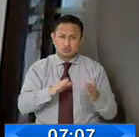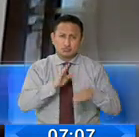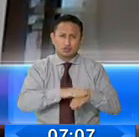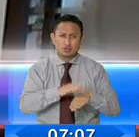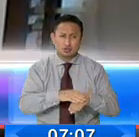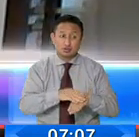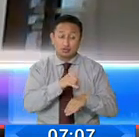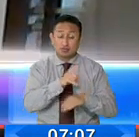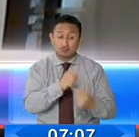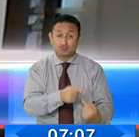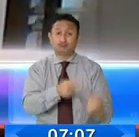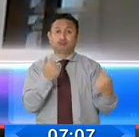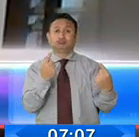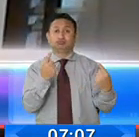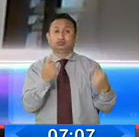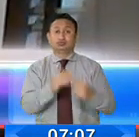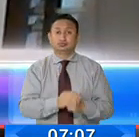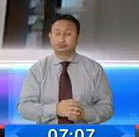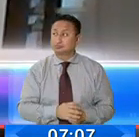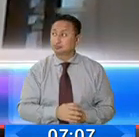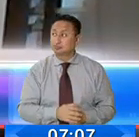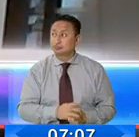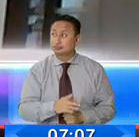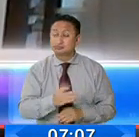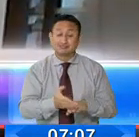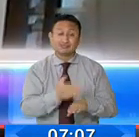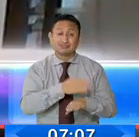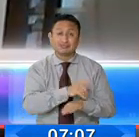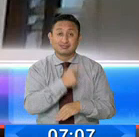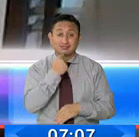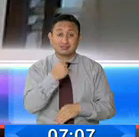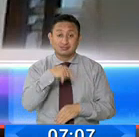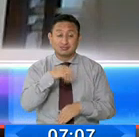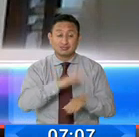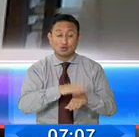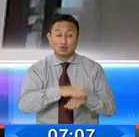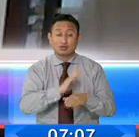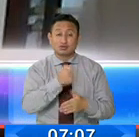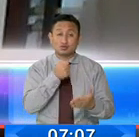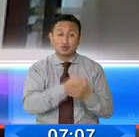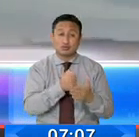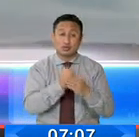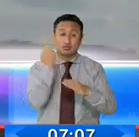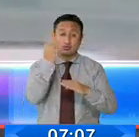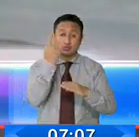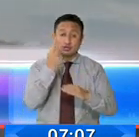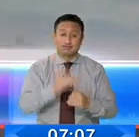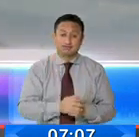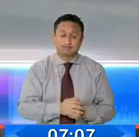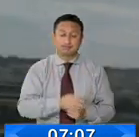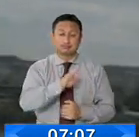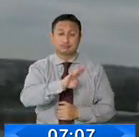la confrontación que él había dado en su momento por la compra de los helicópteros DRUF. Un total